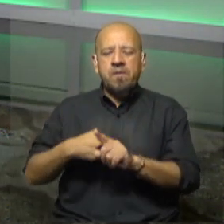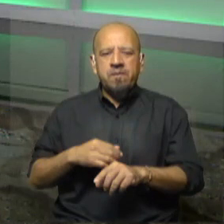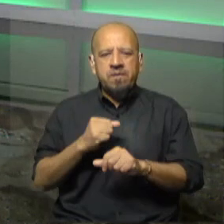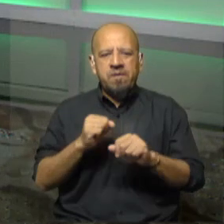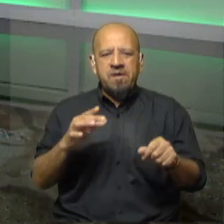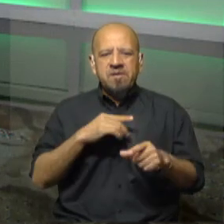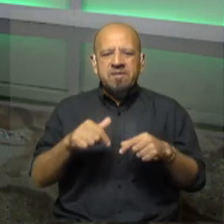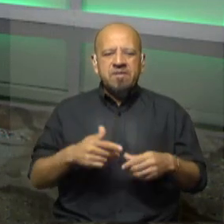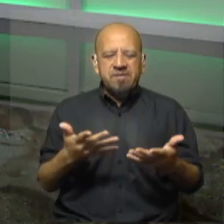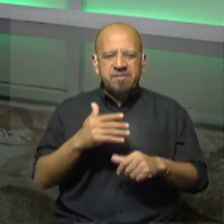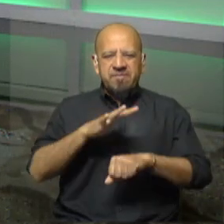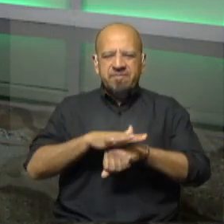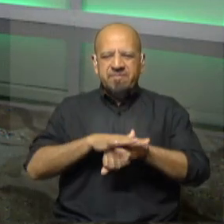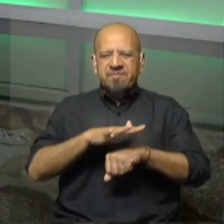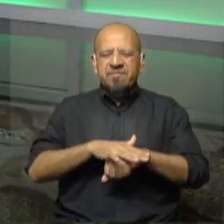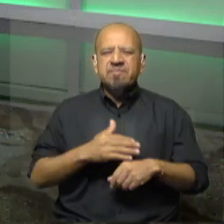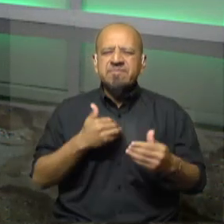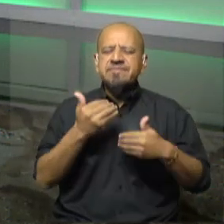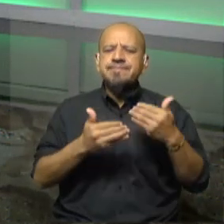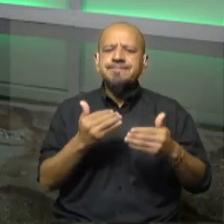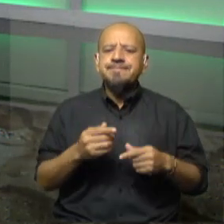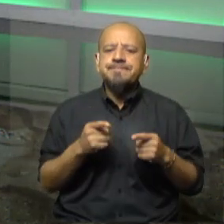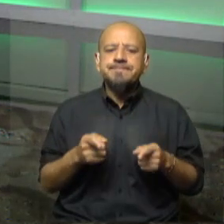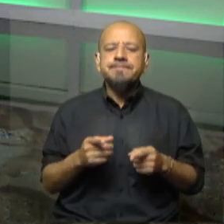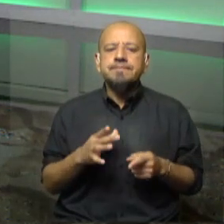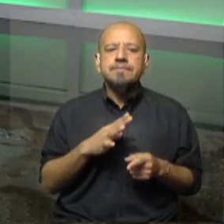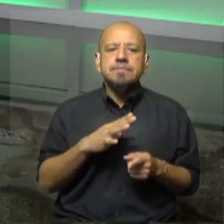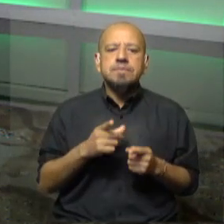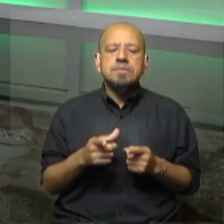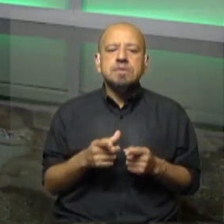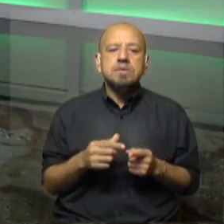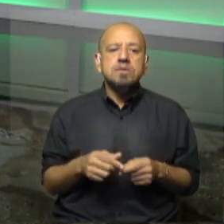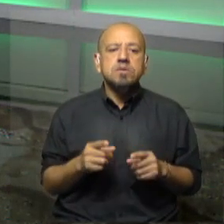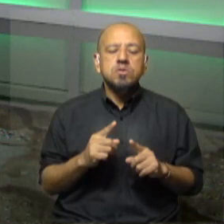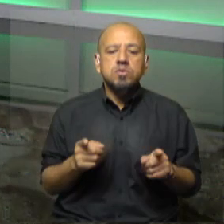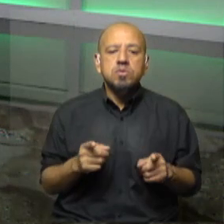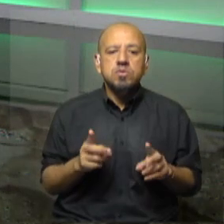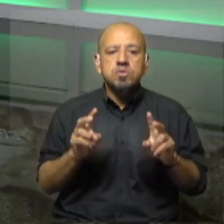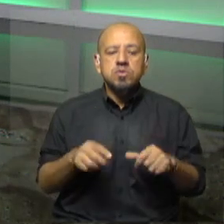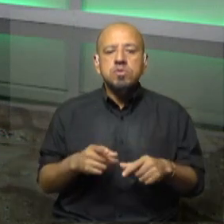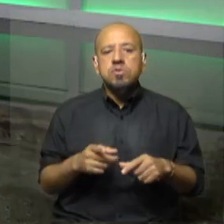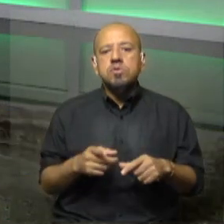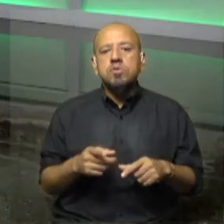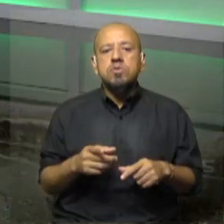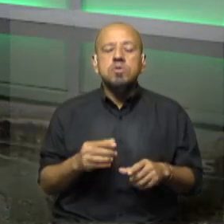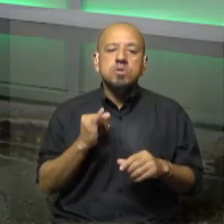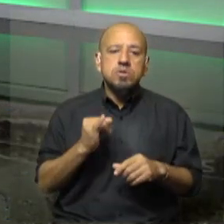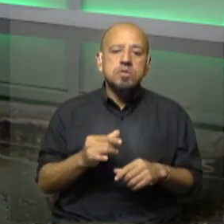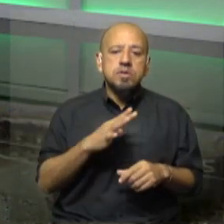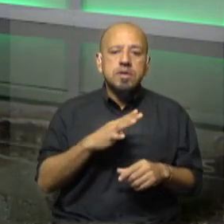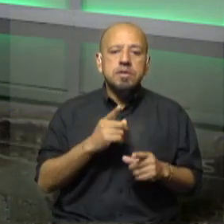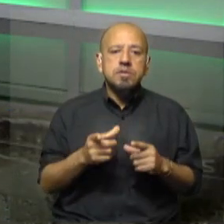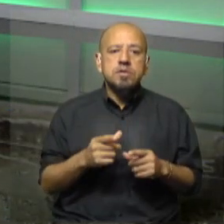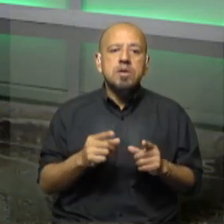las que están en este momento en desarrollo. Quizás esto tenga un impacto no tan severo en términos de abastecimiento, quizás sí haya